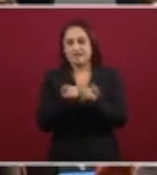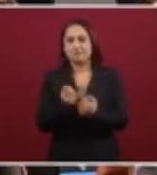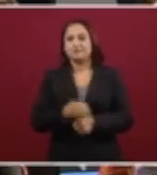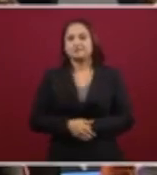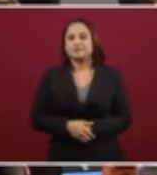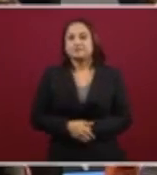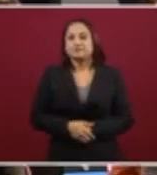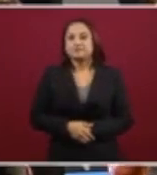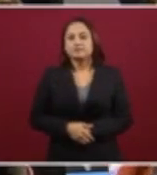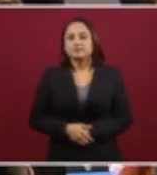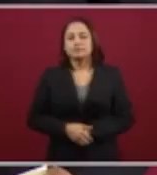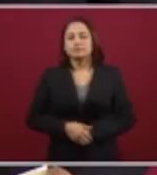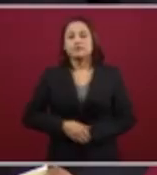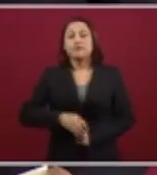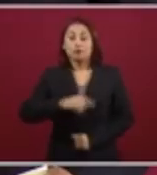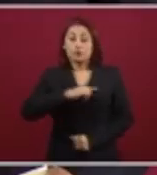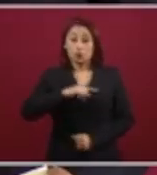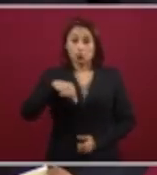afortunadamente, problemas mayores.